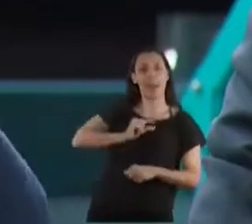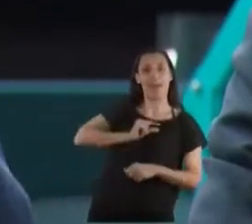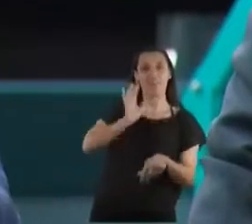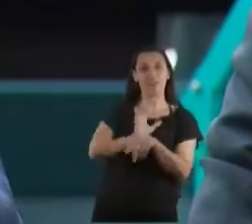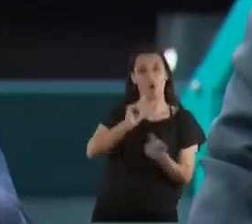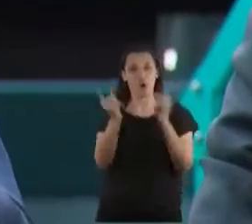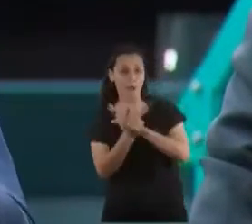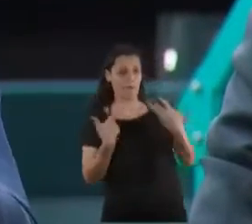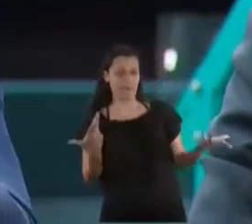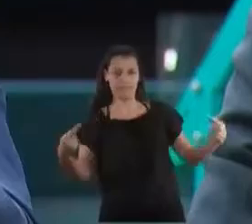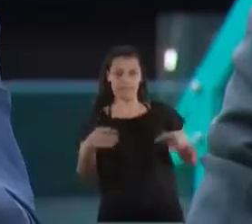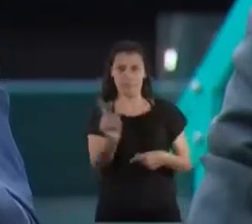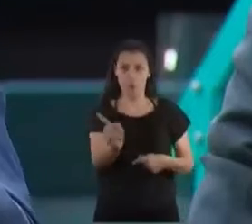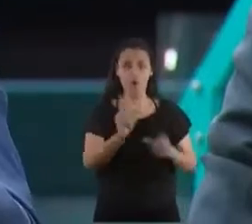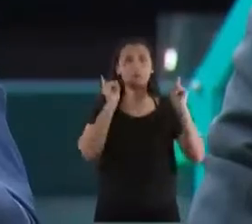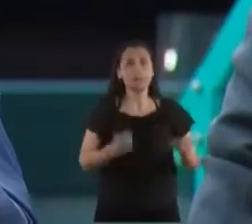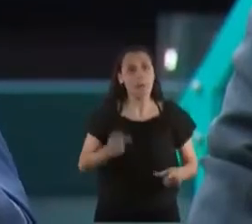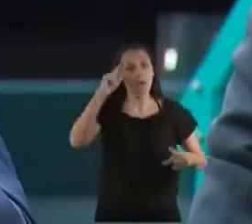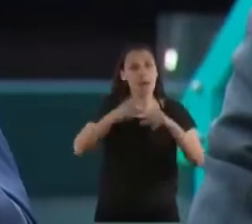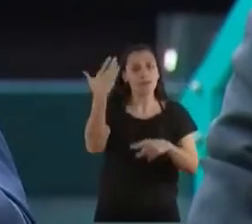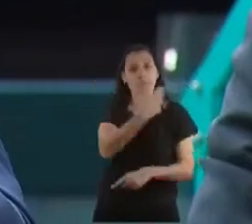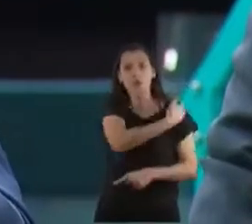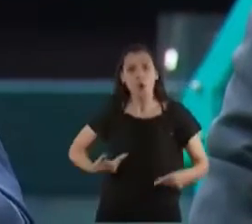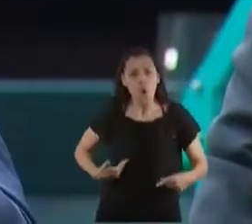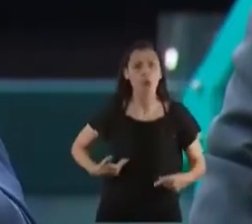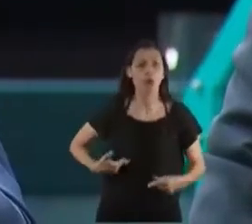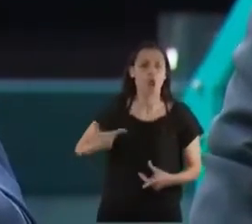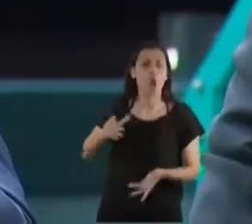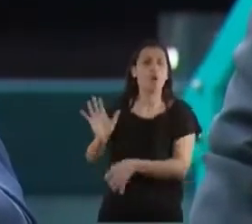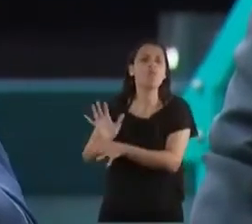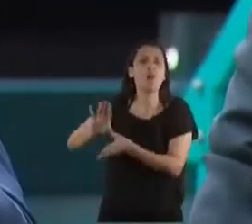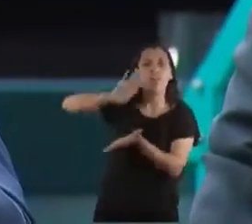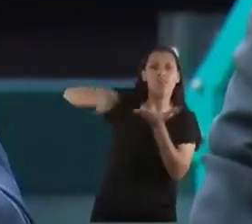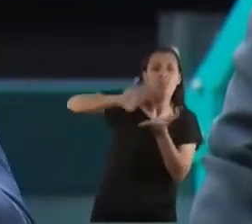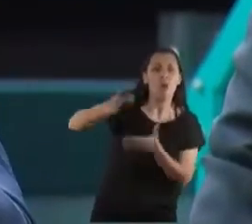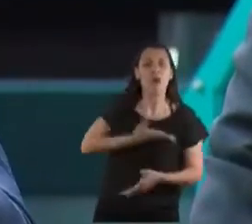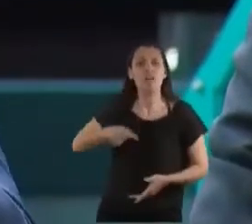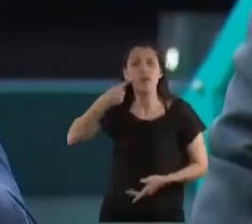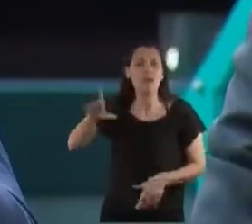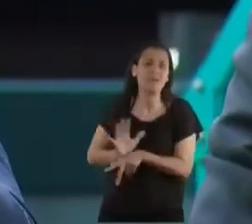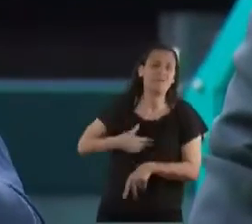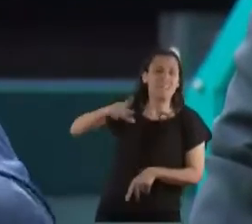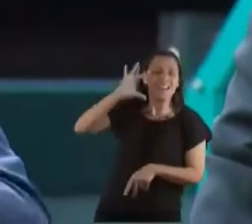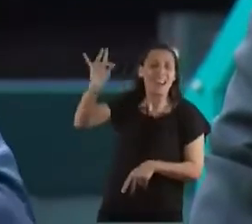Vinimos después de los que endeudaron a la Argentina como nadie endeudó a la Argentina en la historia.